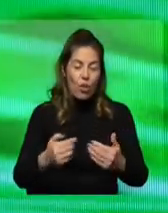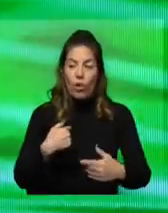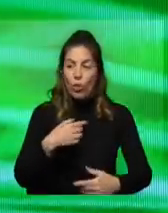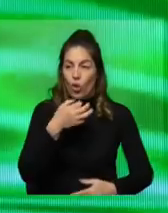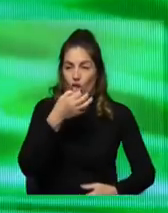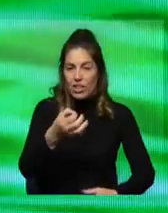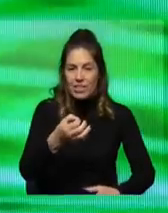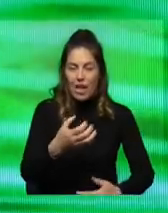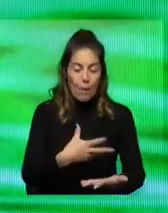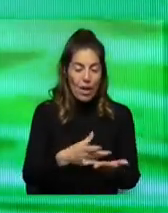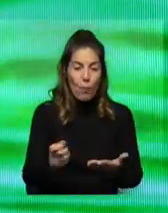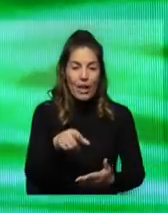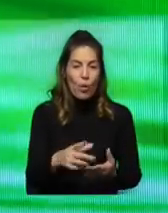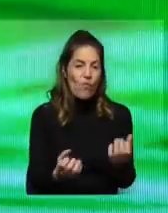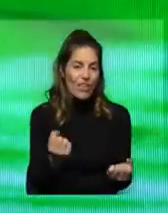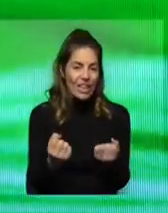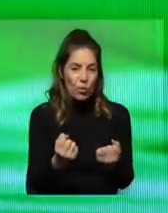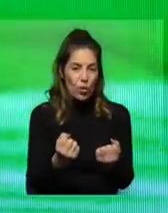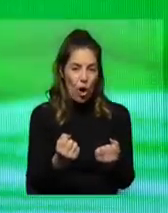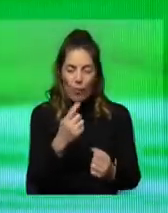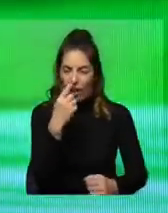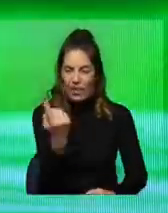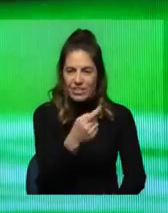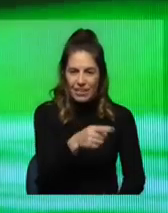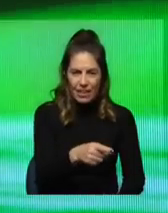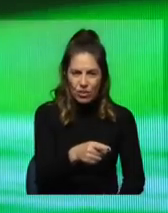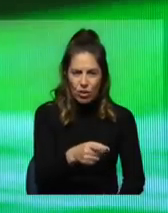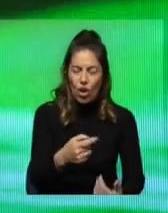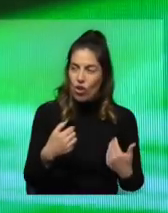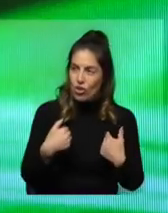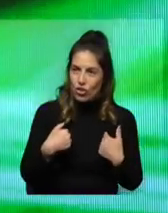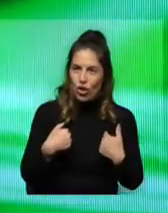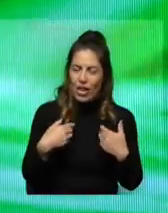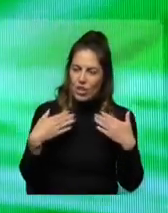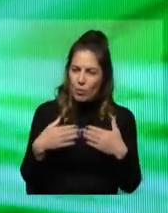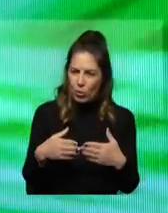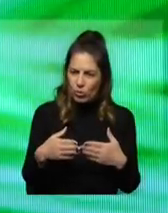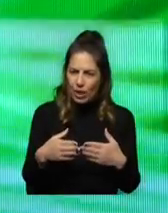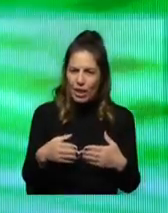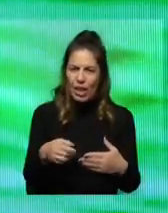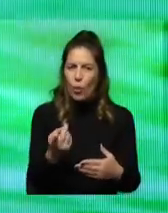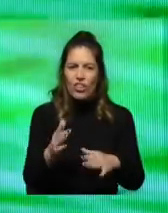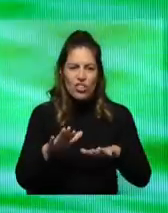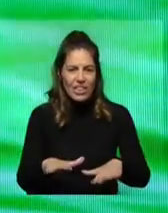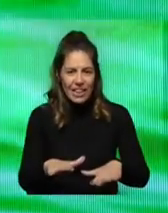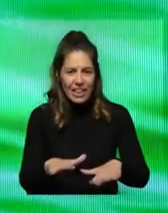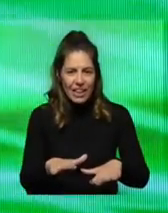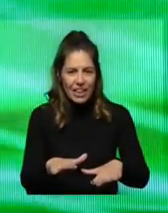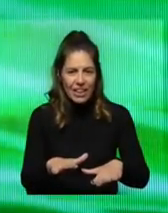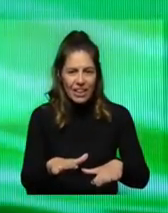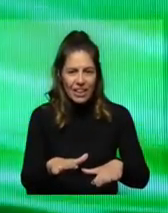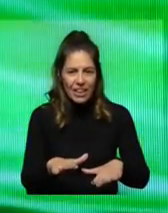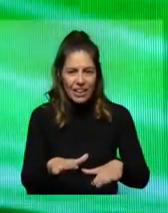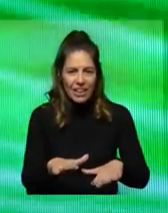mira me compré tal vehículo porque anda tanto yo le he hecho esta pregunta y en cuánto se detiene porque digo